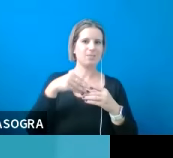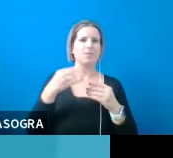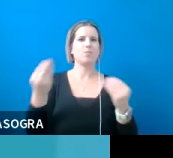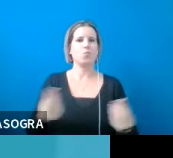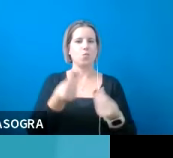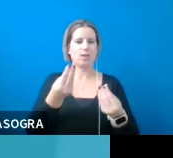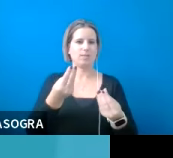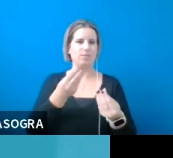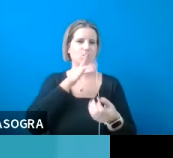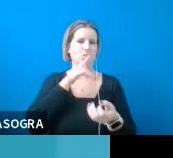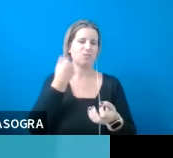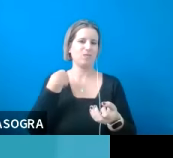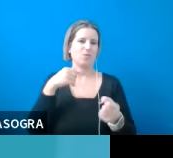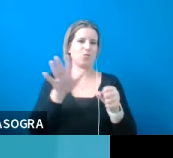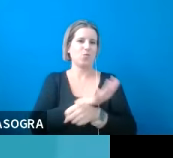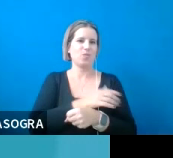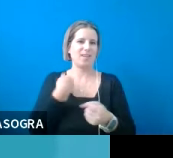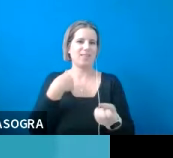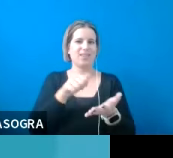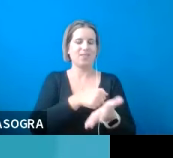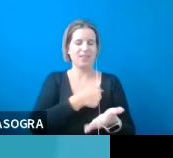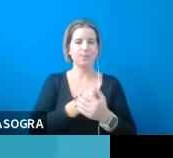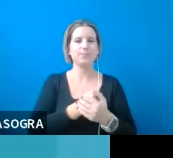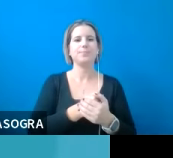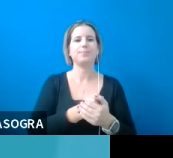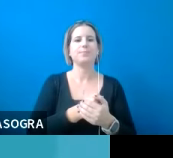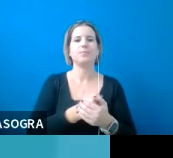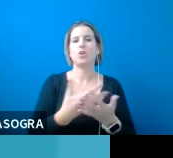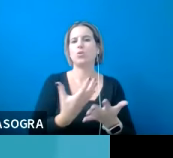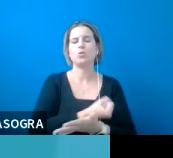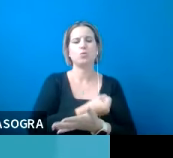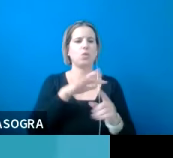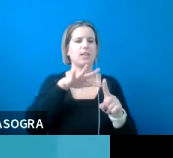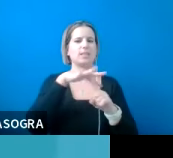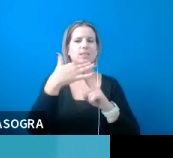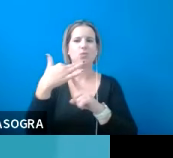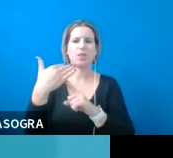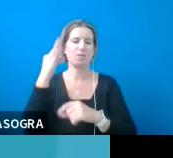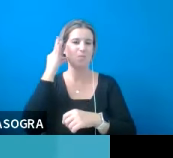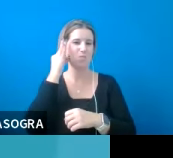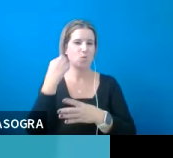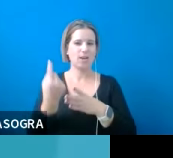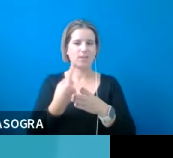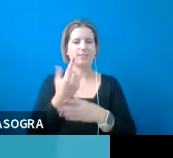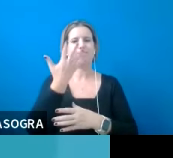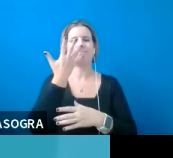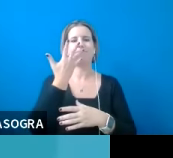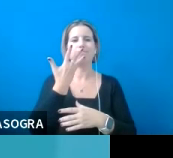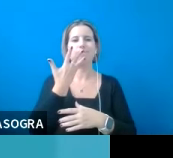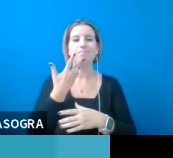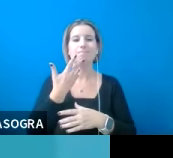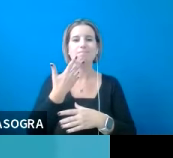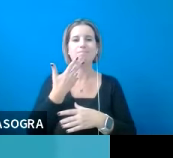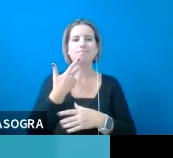vacío del que hablaba al principio en todos los casos las mujeres autistas refieren que un